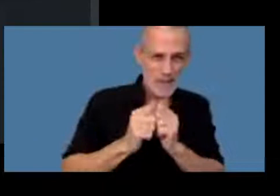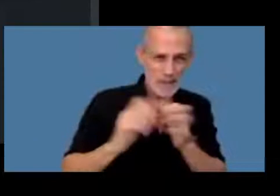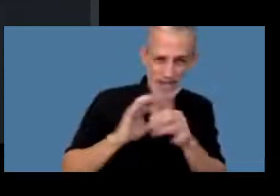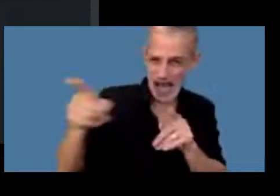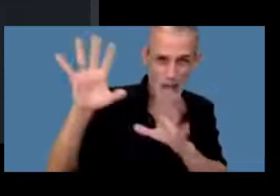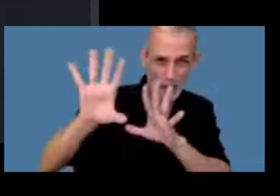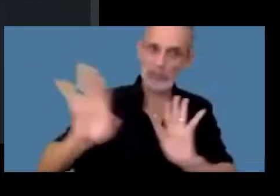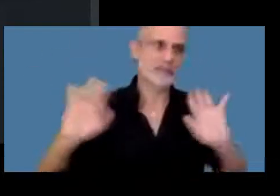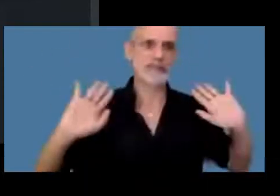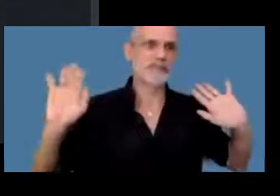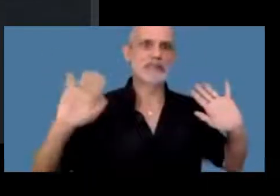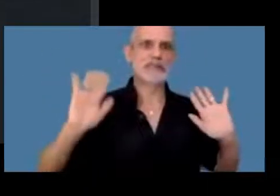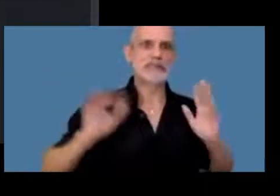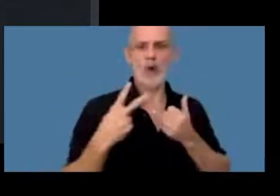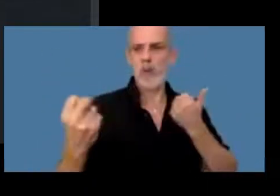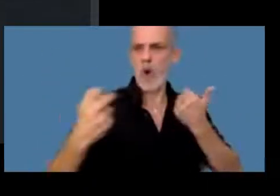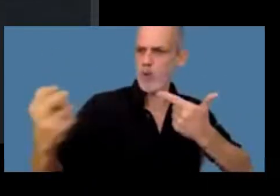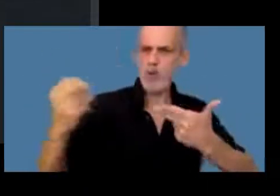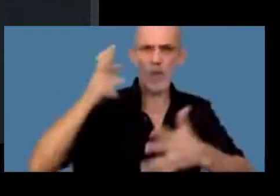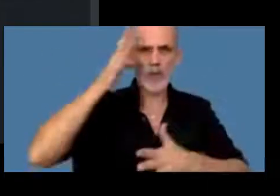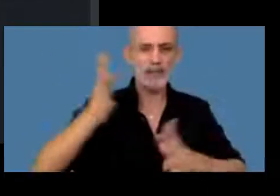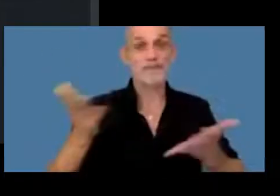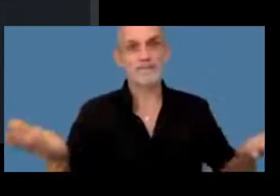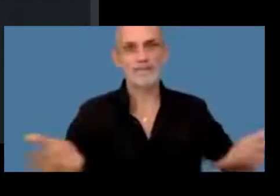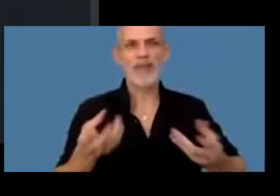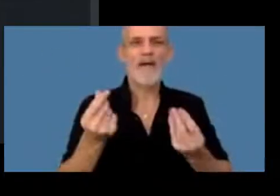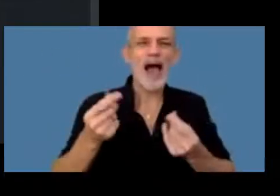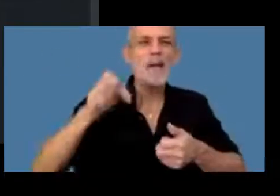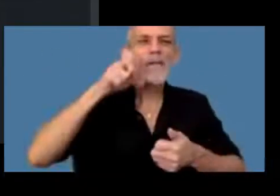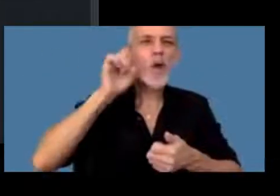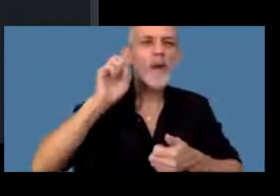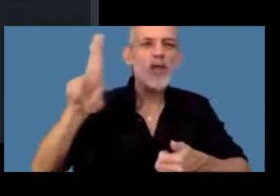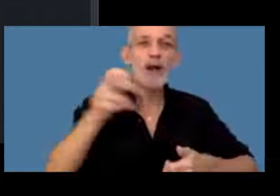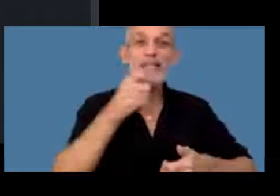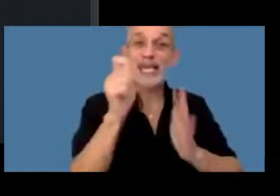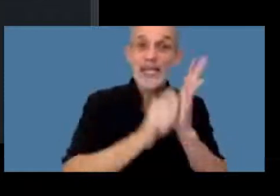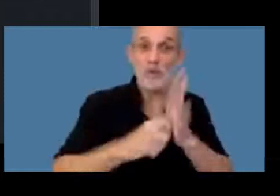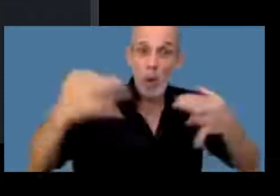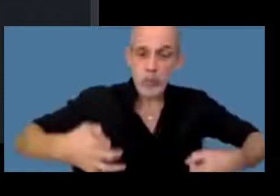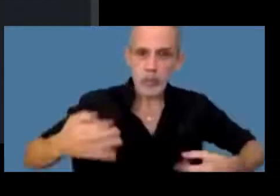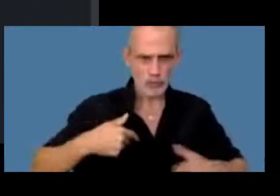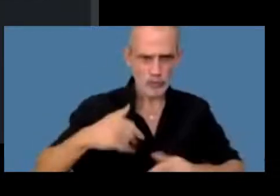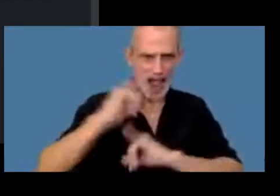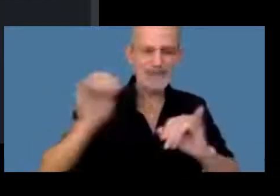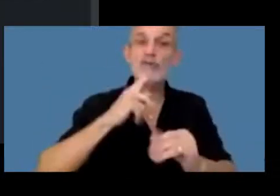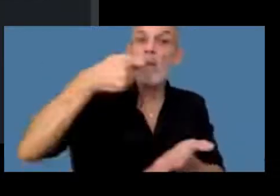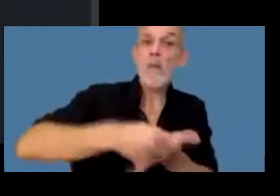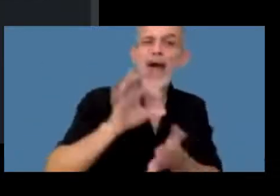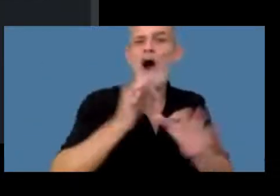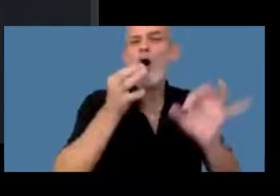¿no? Bueno, hay que validar a los proveedores en cuanto a suscripción, ¿no? Yo les digo siempre cuando pagan o cuando venden o cuando